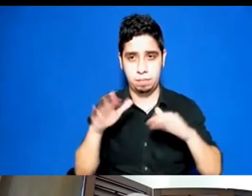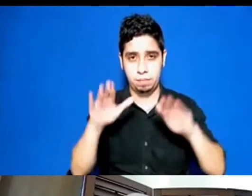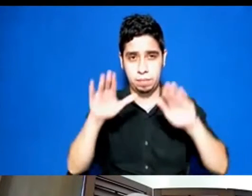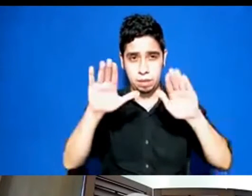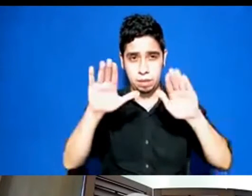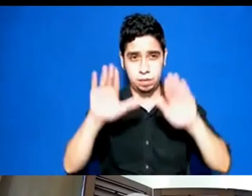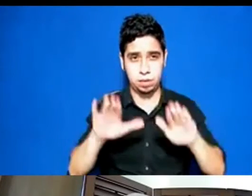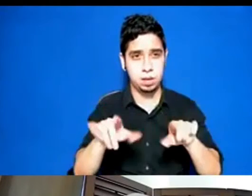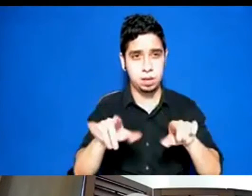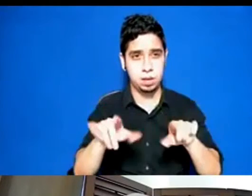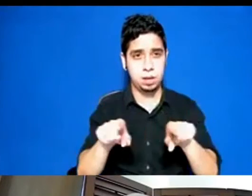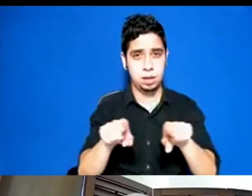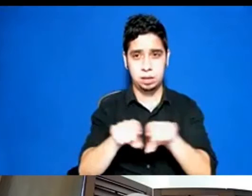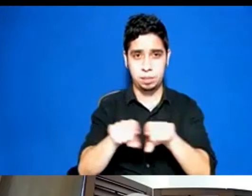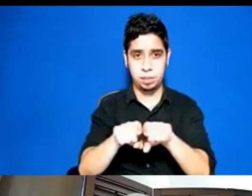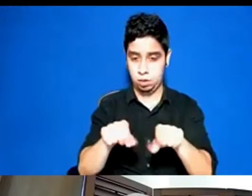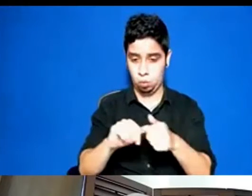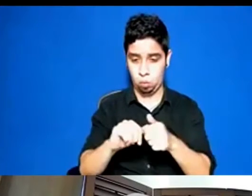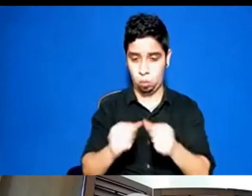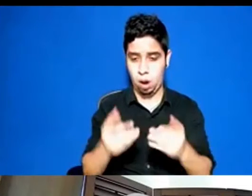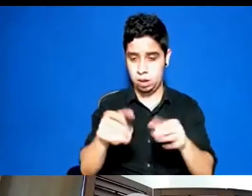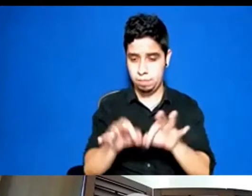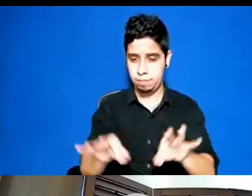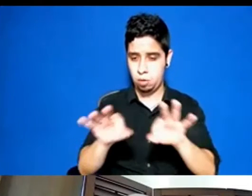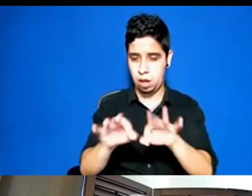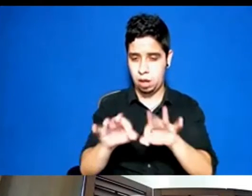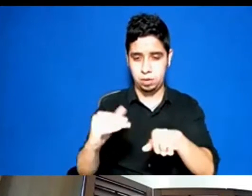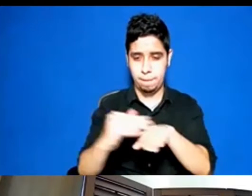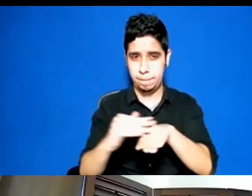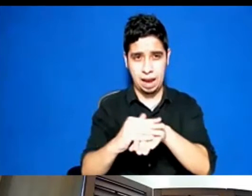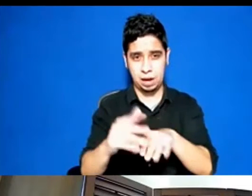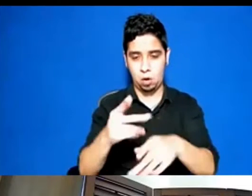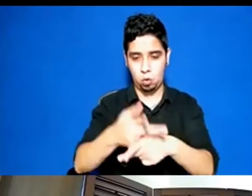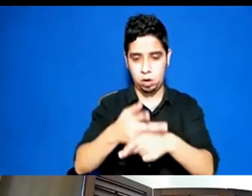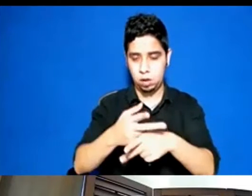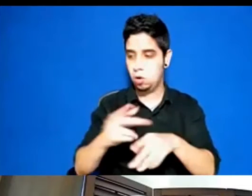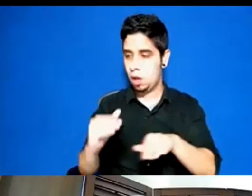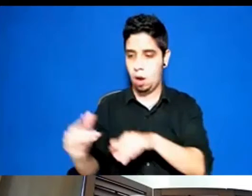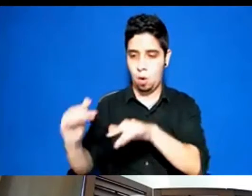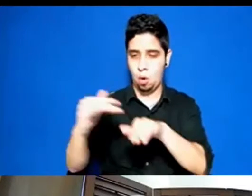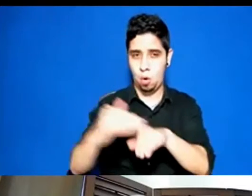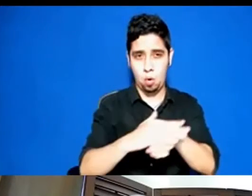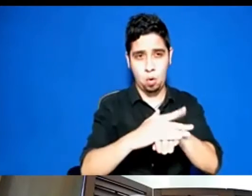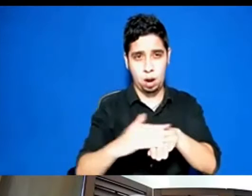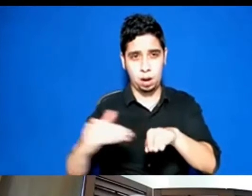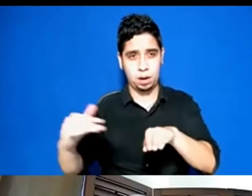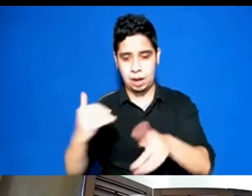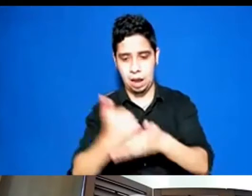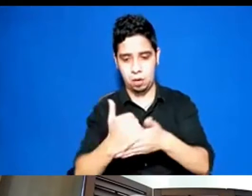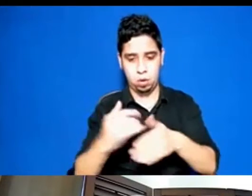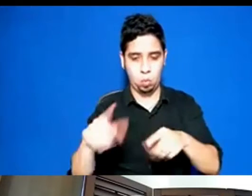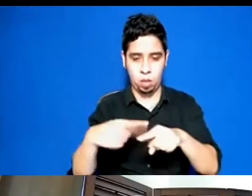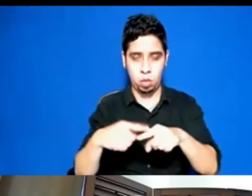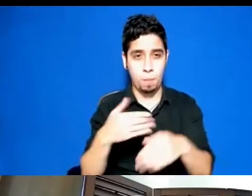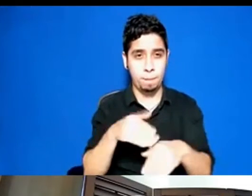la importancia de una playa extensa, de unas olas maravillosas que las empujen. Estuve